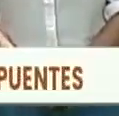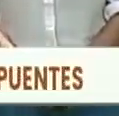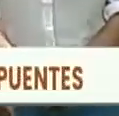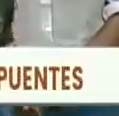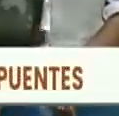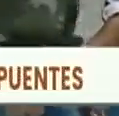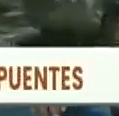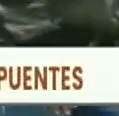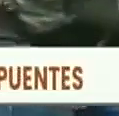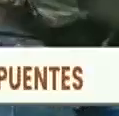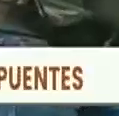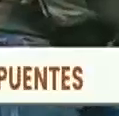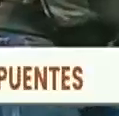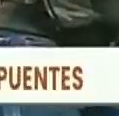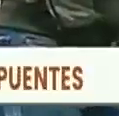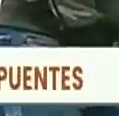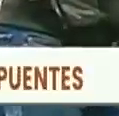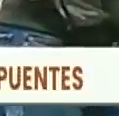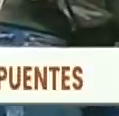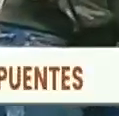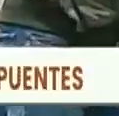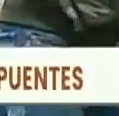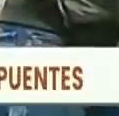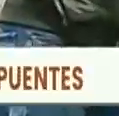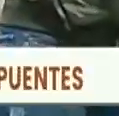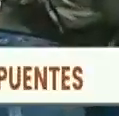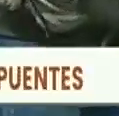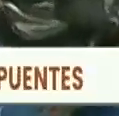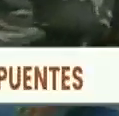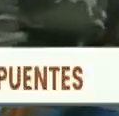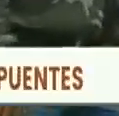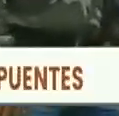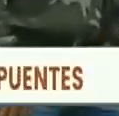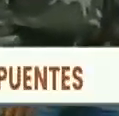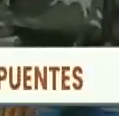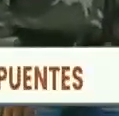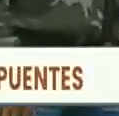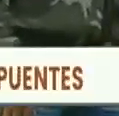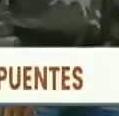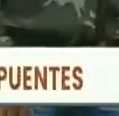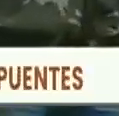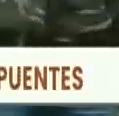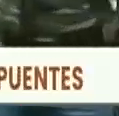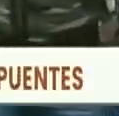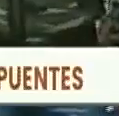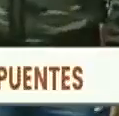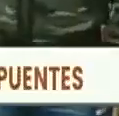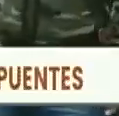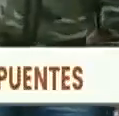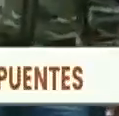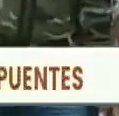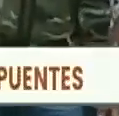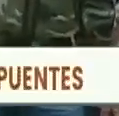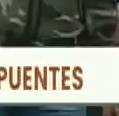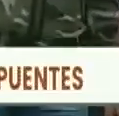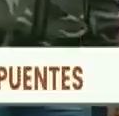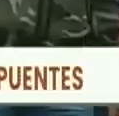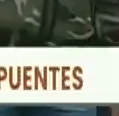Unión Latinoamericana y Caribeña y a fortalecer, como lo dijo Bolívar, a esta patria